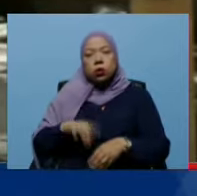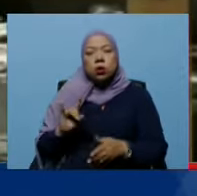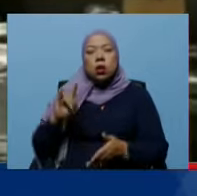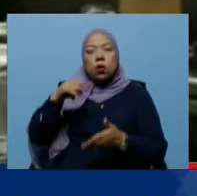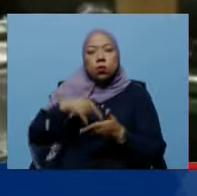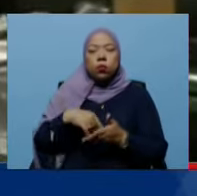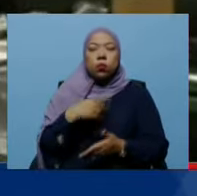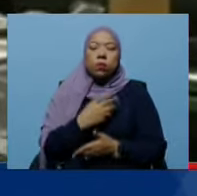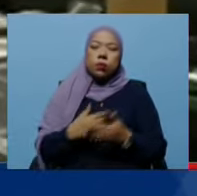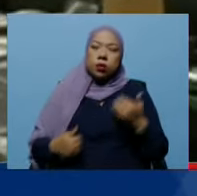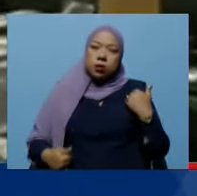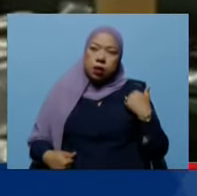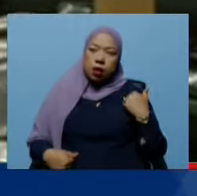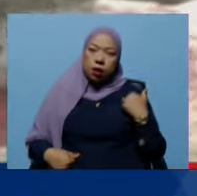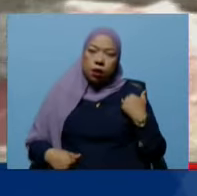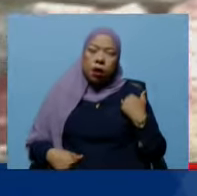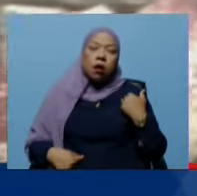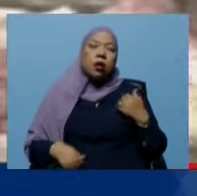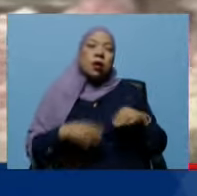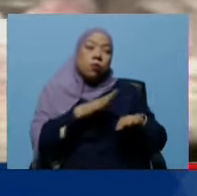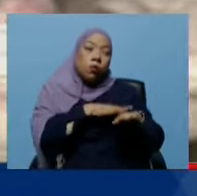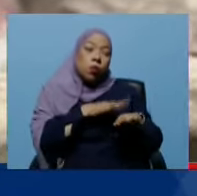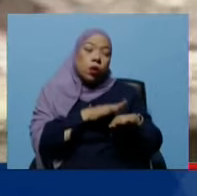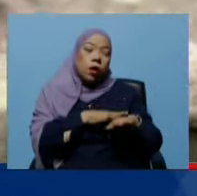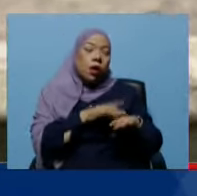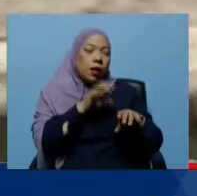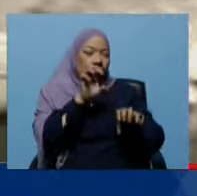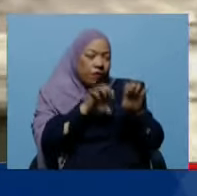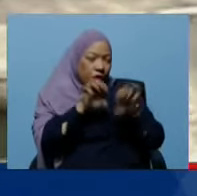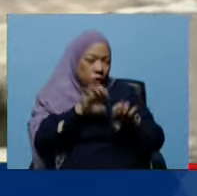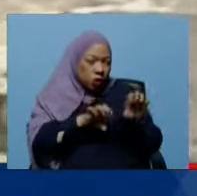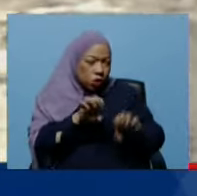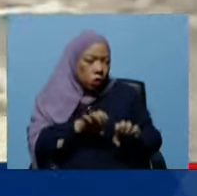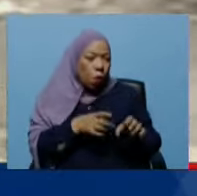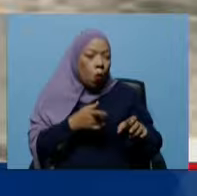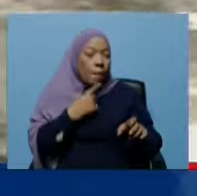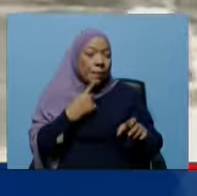Shanghái, presidente, que está por verificarse